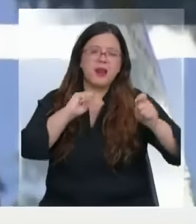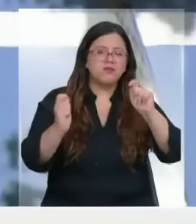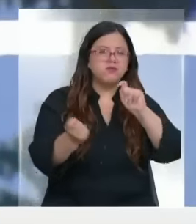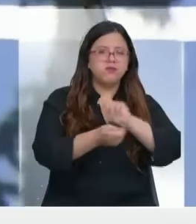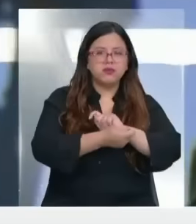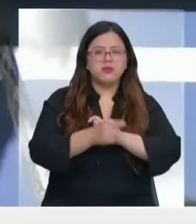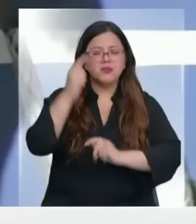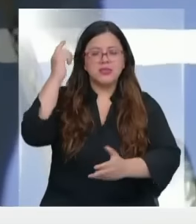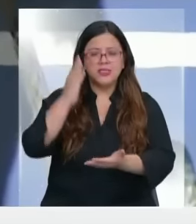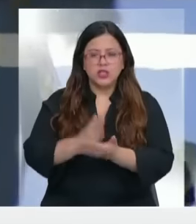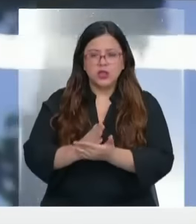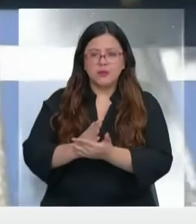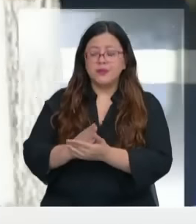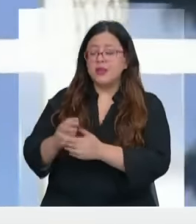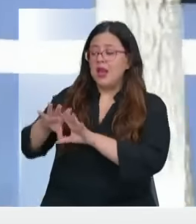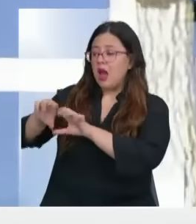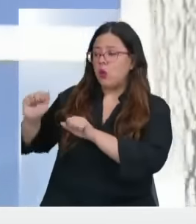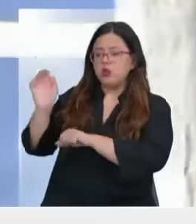estamos conformes.